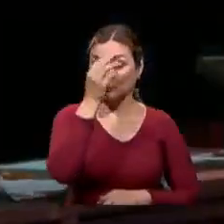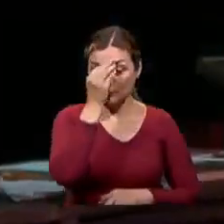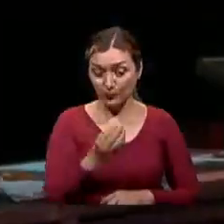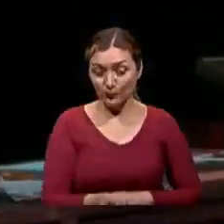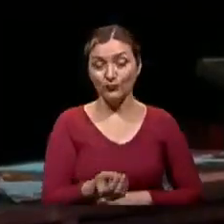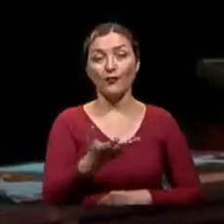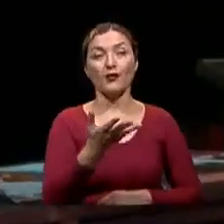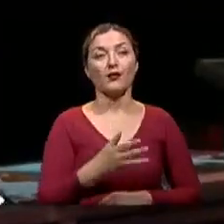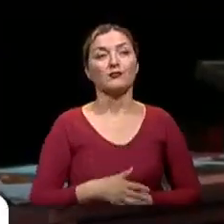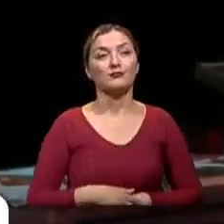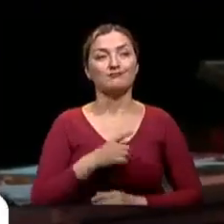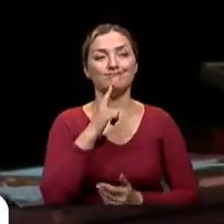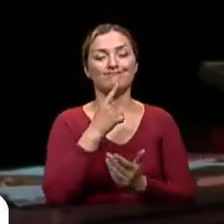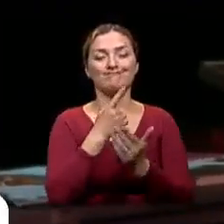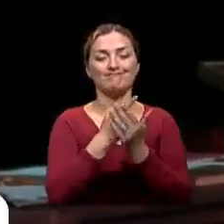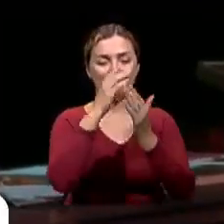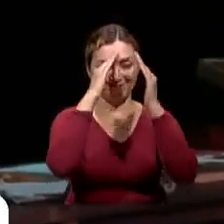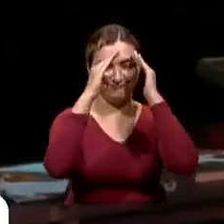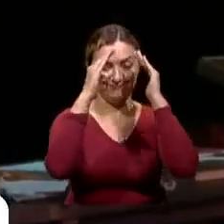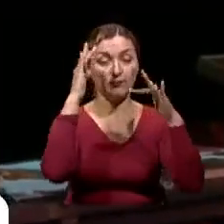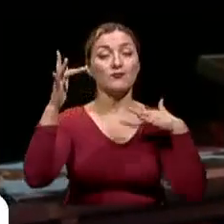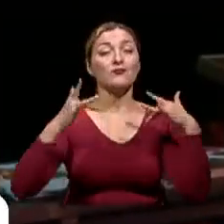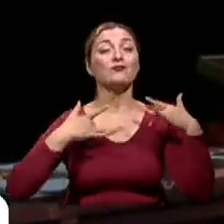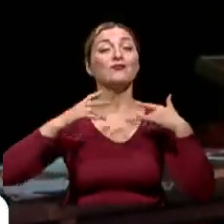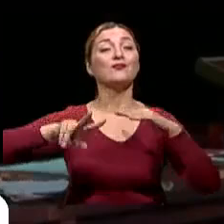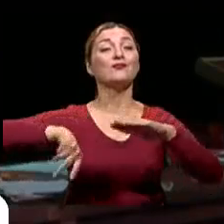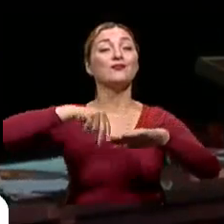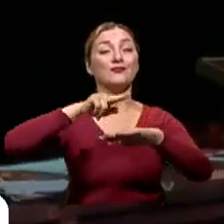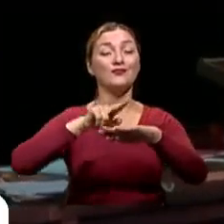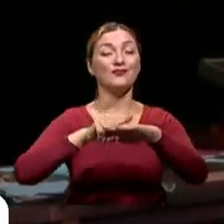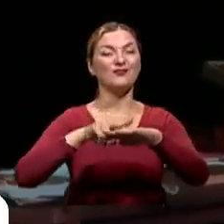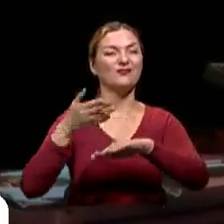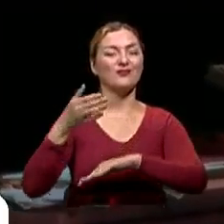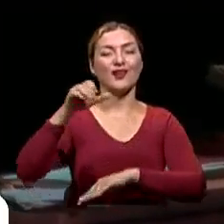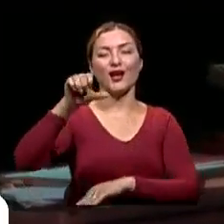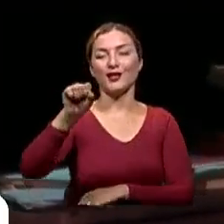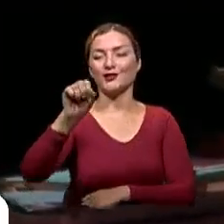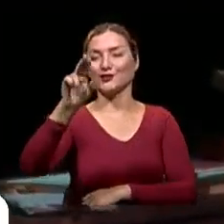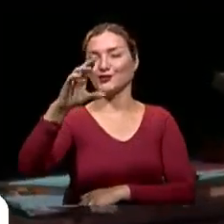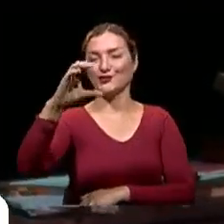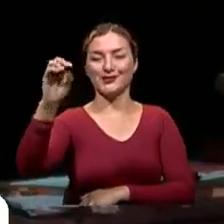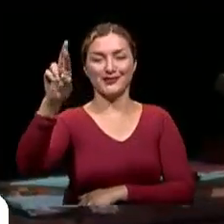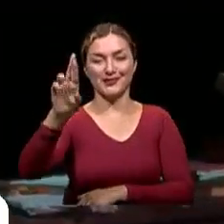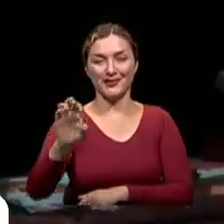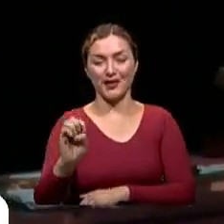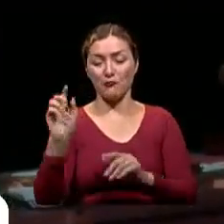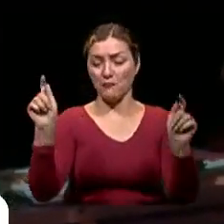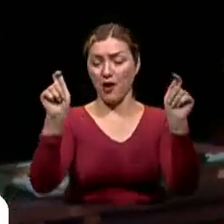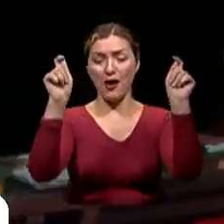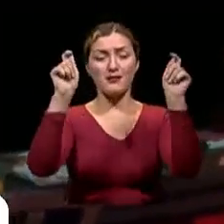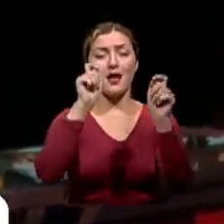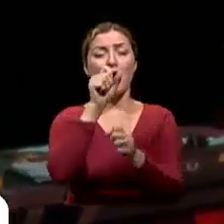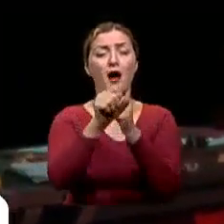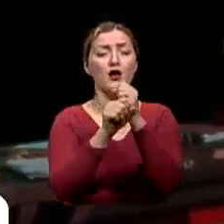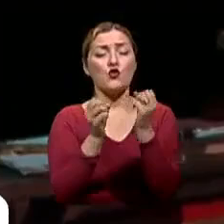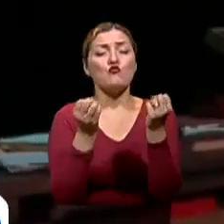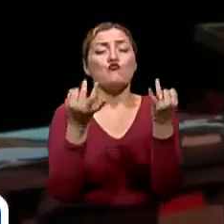Muy buenos días, pues sí, yo los saludo desde el Teatro Nacional Sucre, pues está de fiesta, como ya lo decían, está